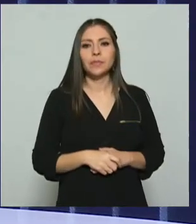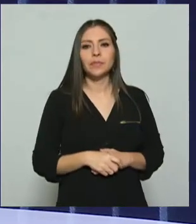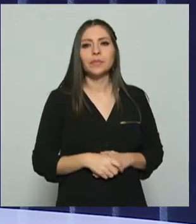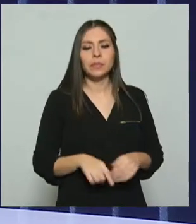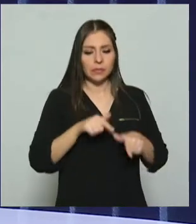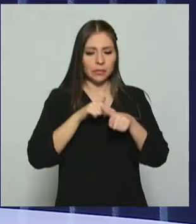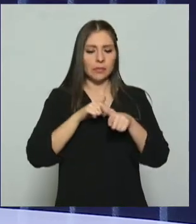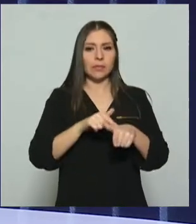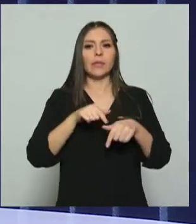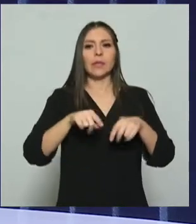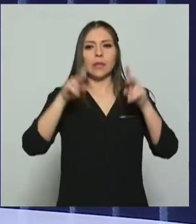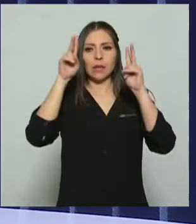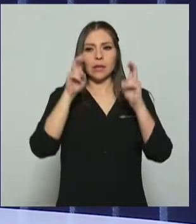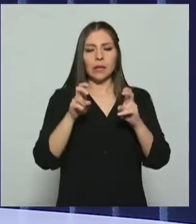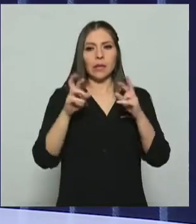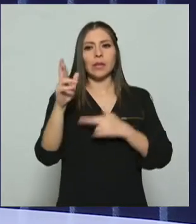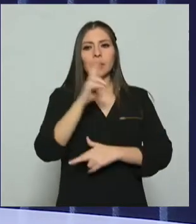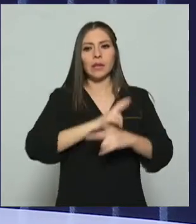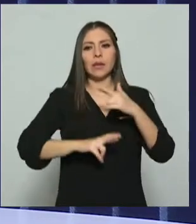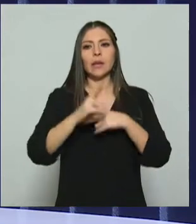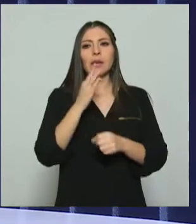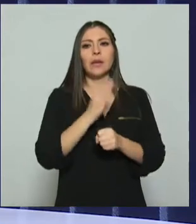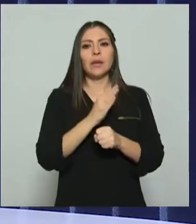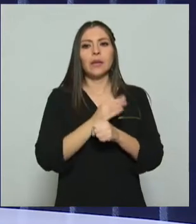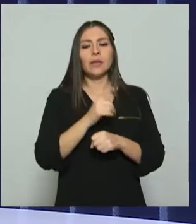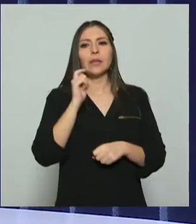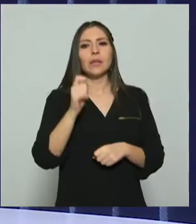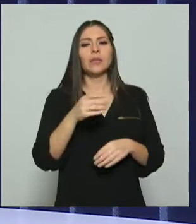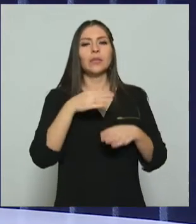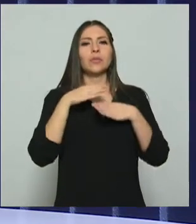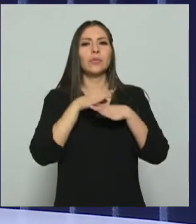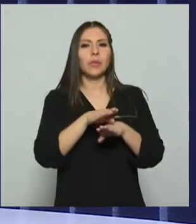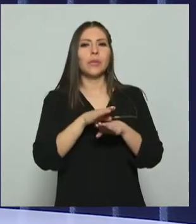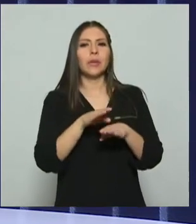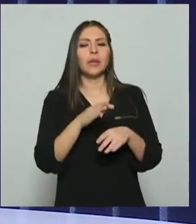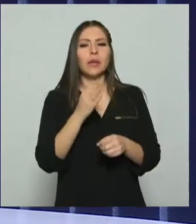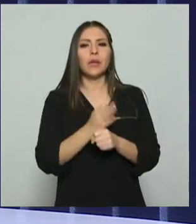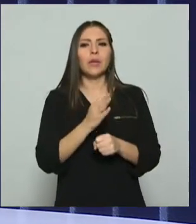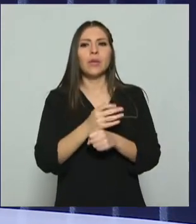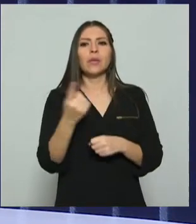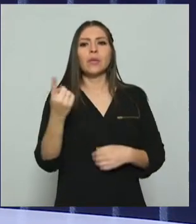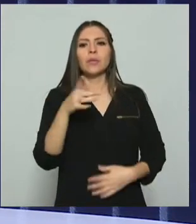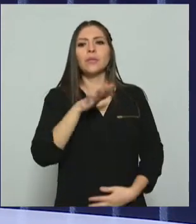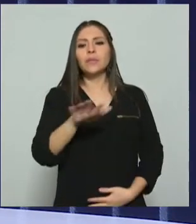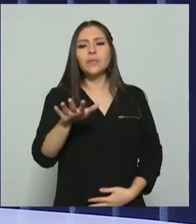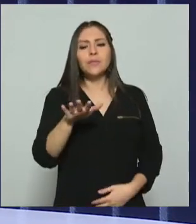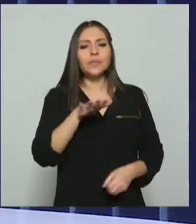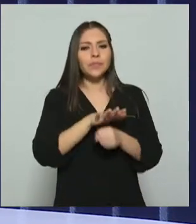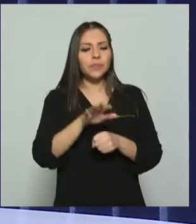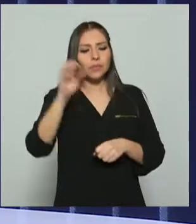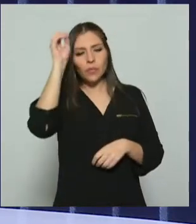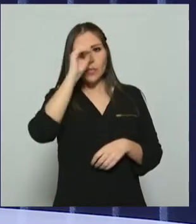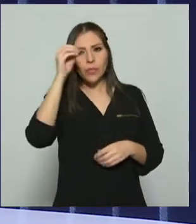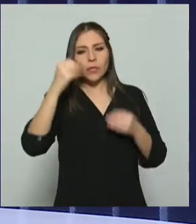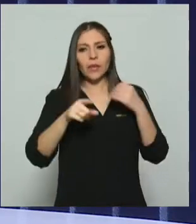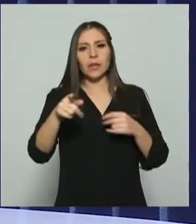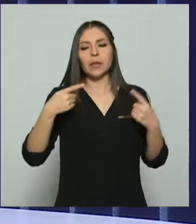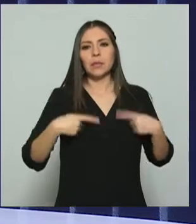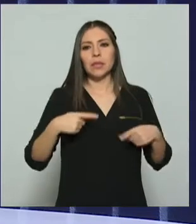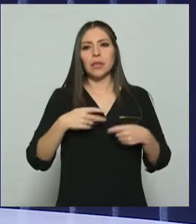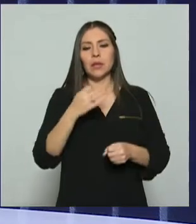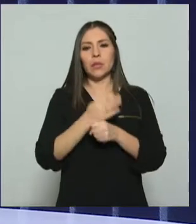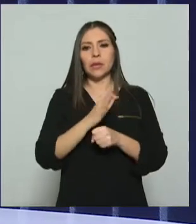tema. Vamos a poner sobre la mesa la calidad en la que está, cuál es su situación jurídica de este individuo que ya cayó, que